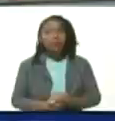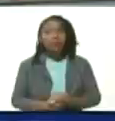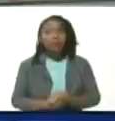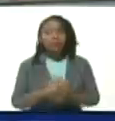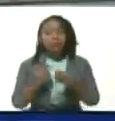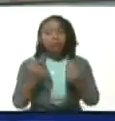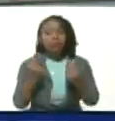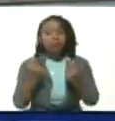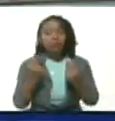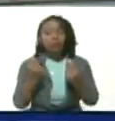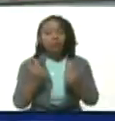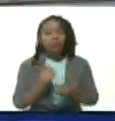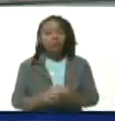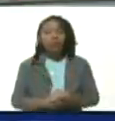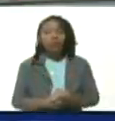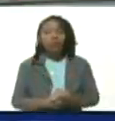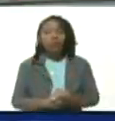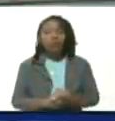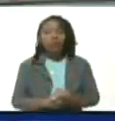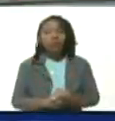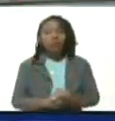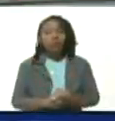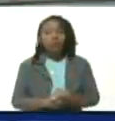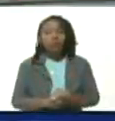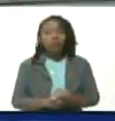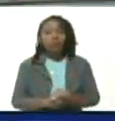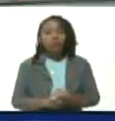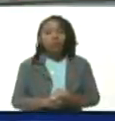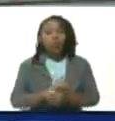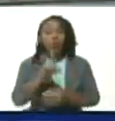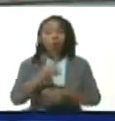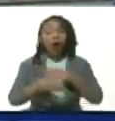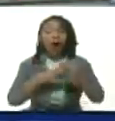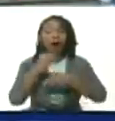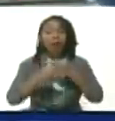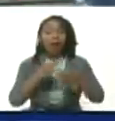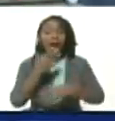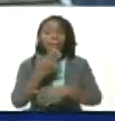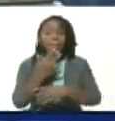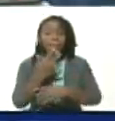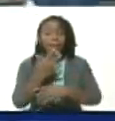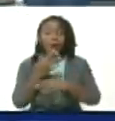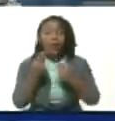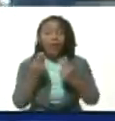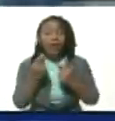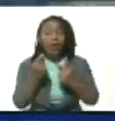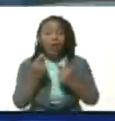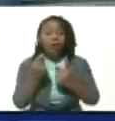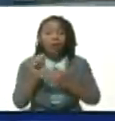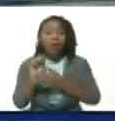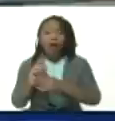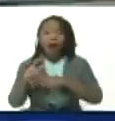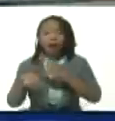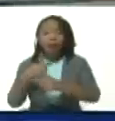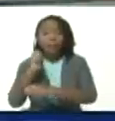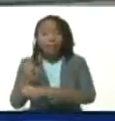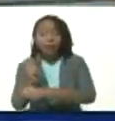riqueza. Tú generas riqueza en general y a través de los impuestos la recoges,